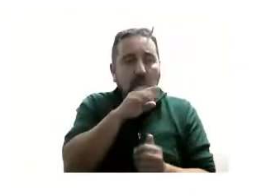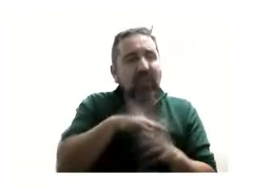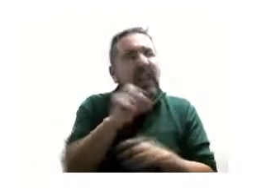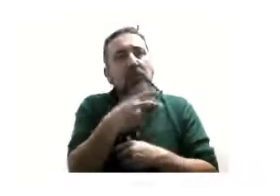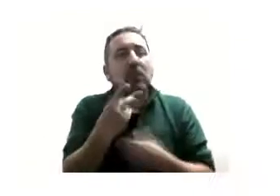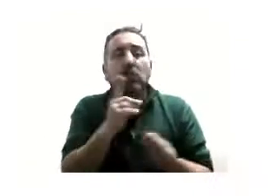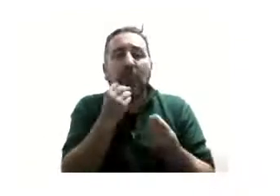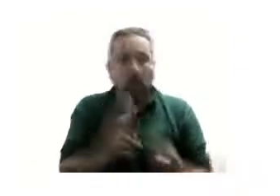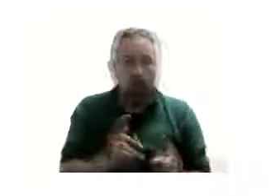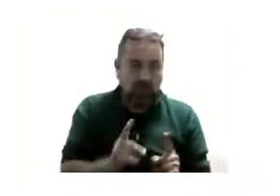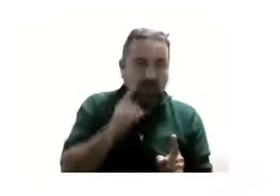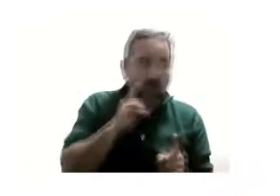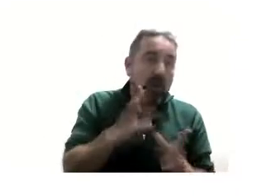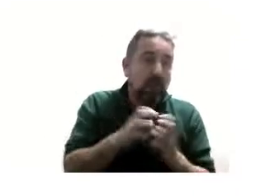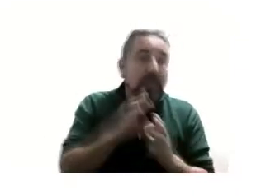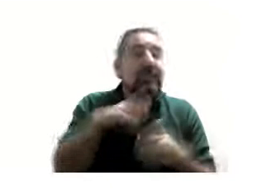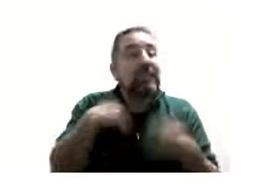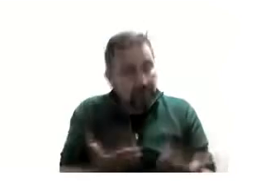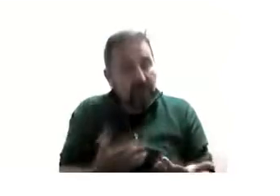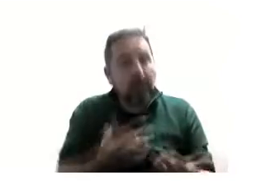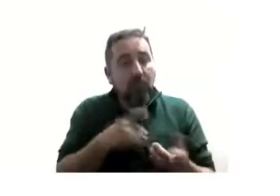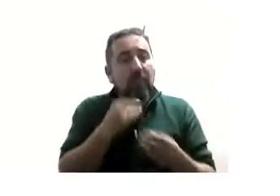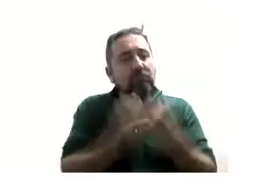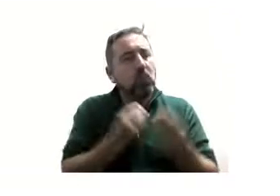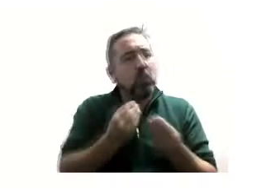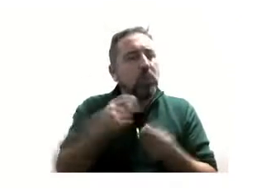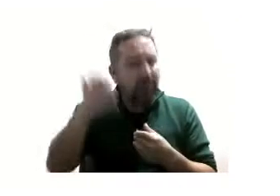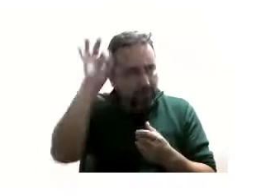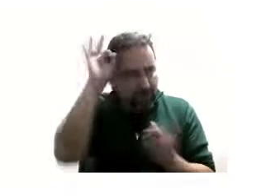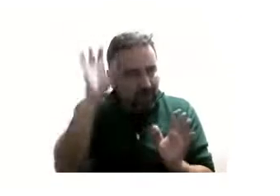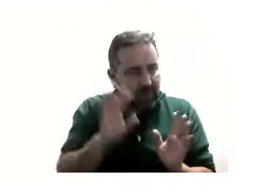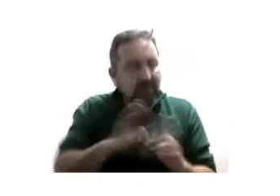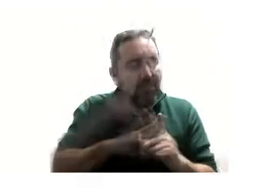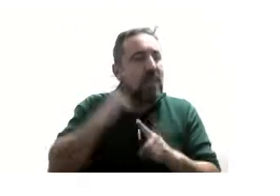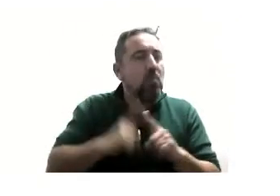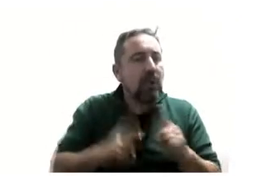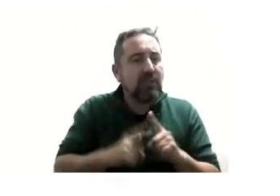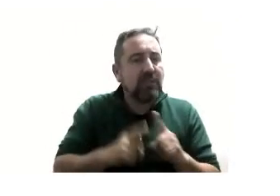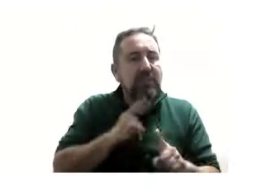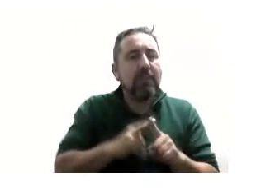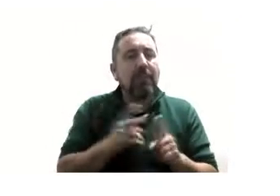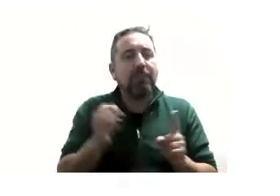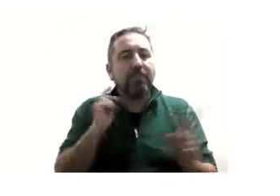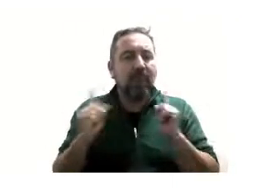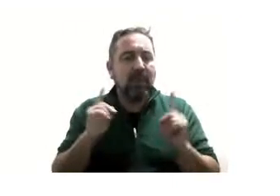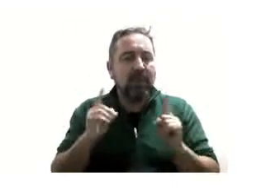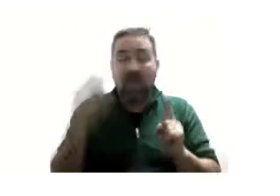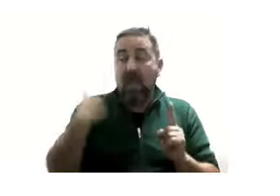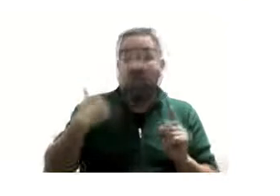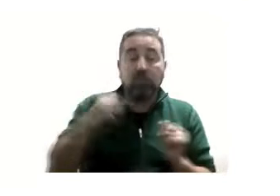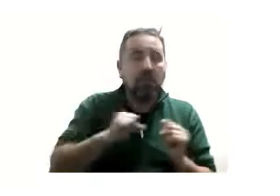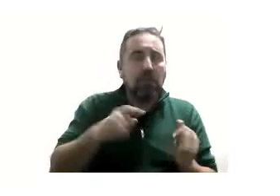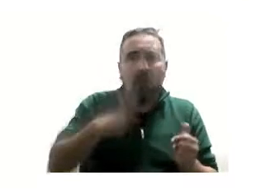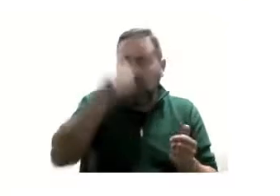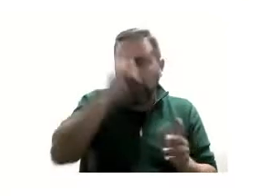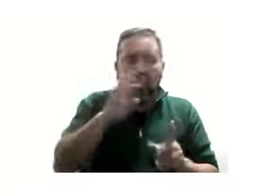veces ajustando las expectativas también se puede indicar el implante. En los casos de hipoacusia asimétrica, hace años a nadie se le